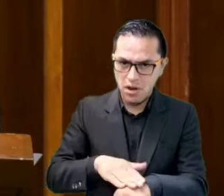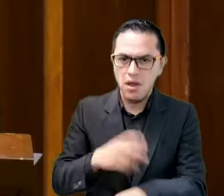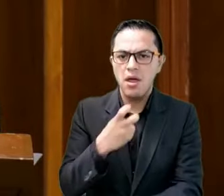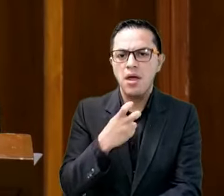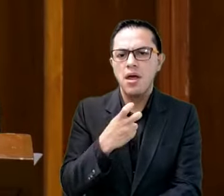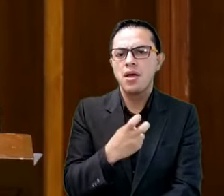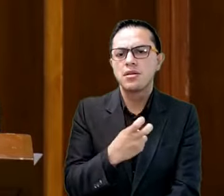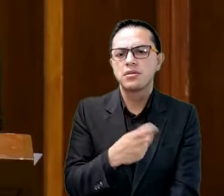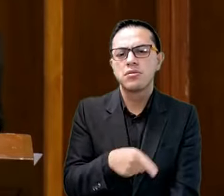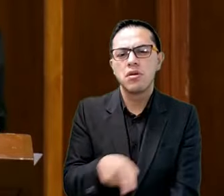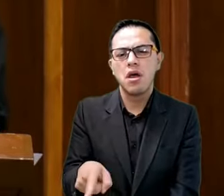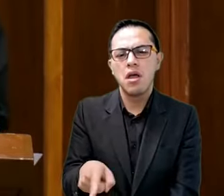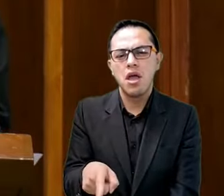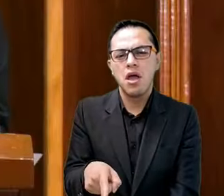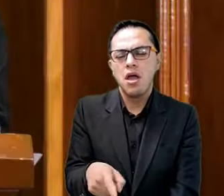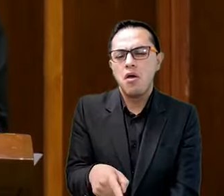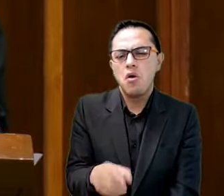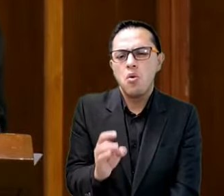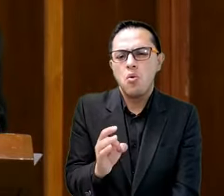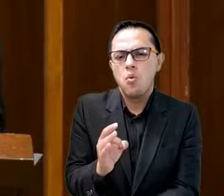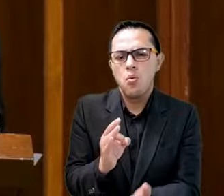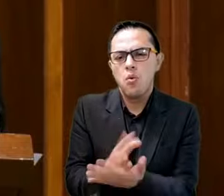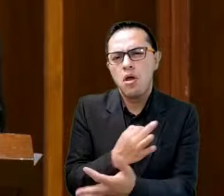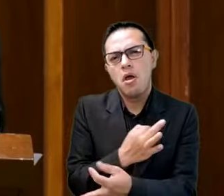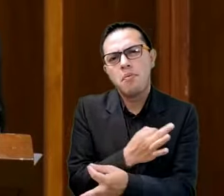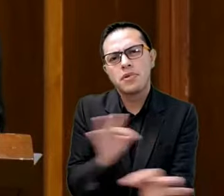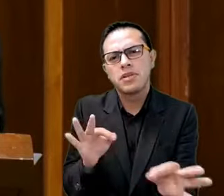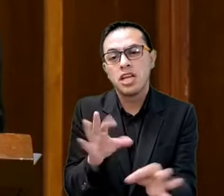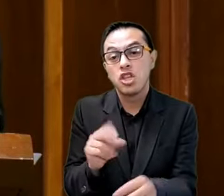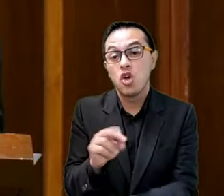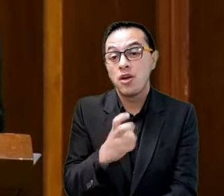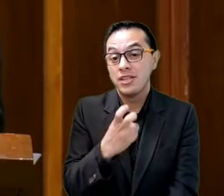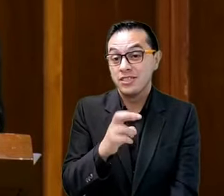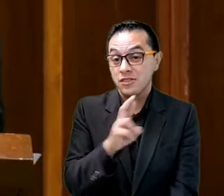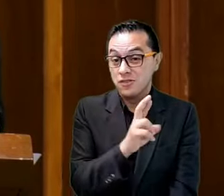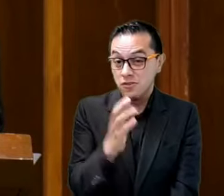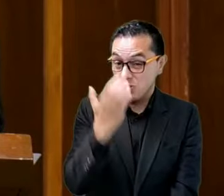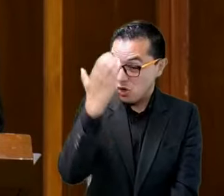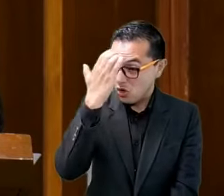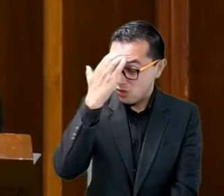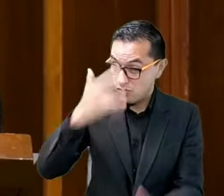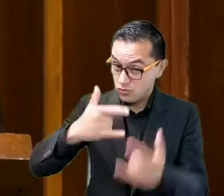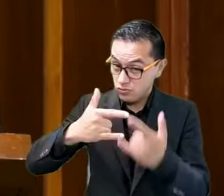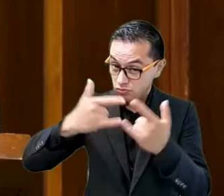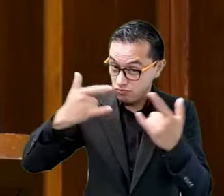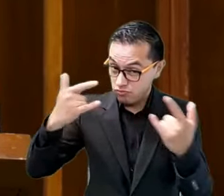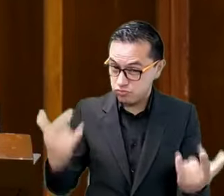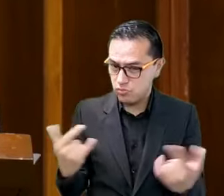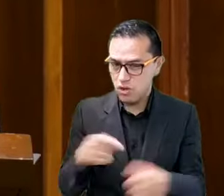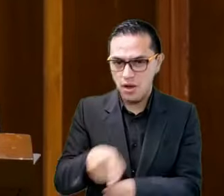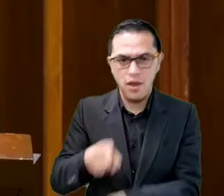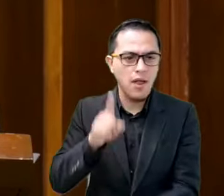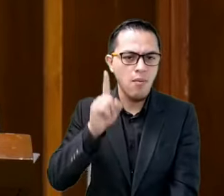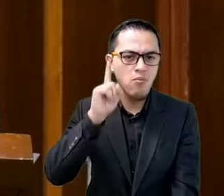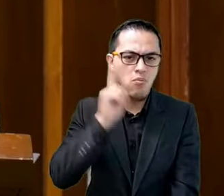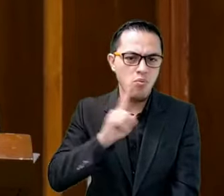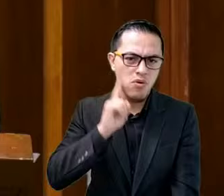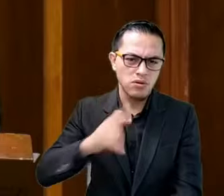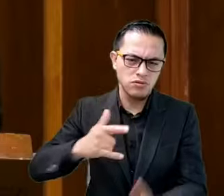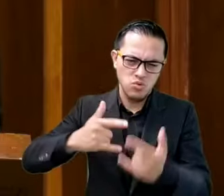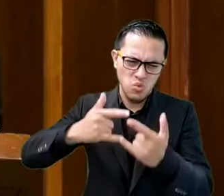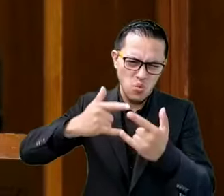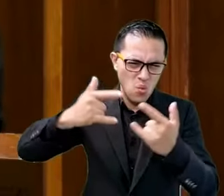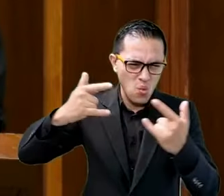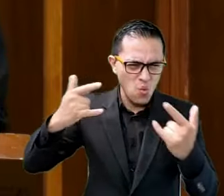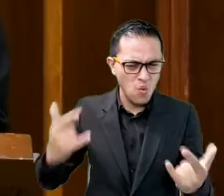personal es un reconocimiento histórico y necesario a una mujer cuya trayectoria